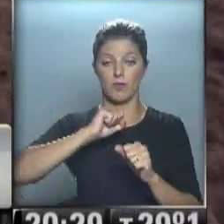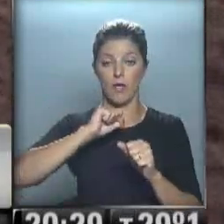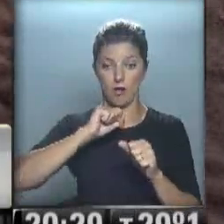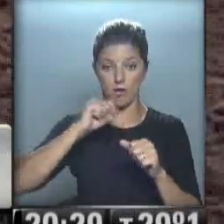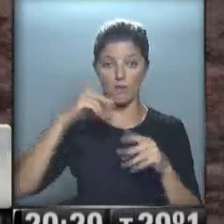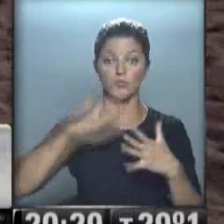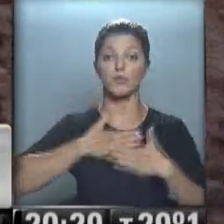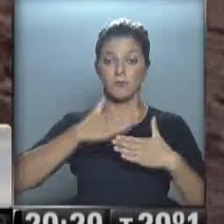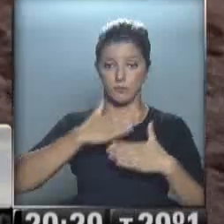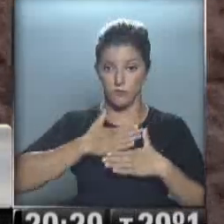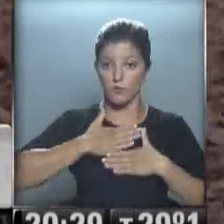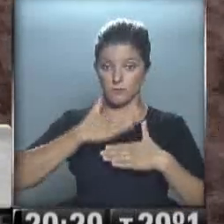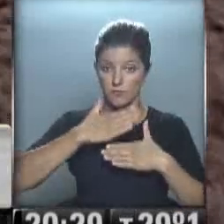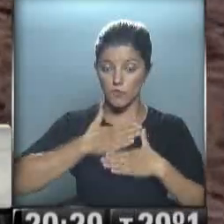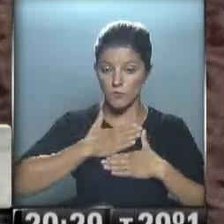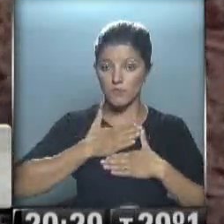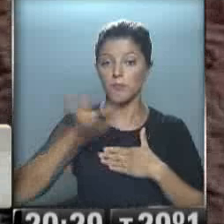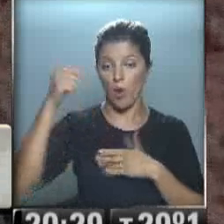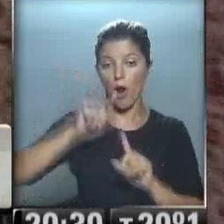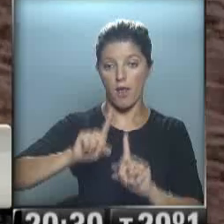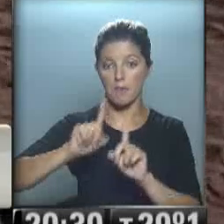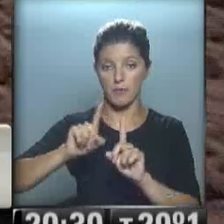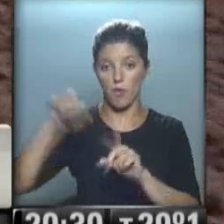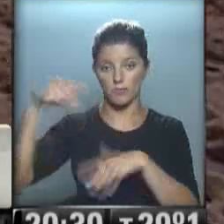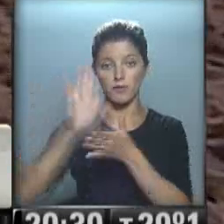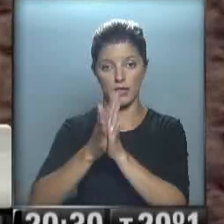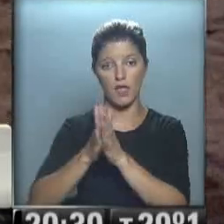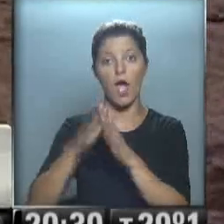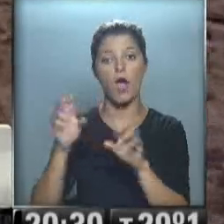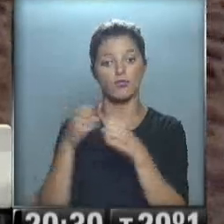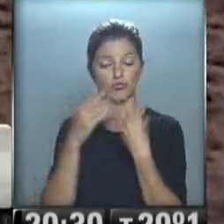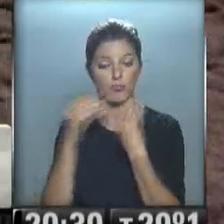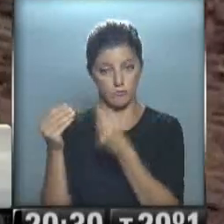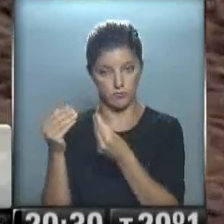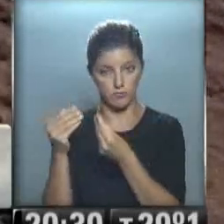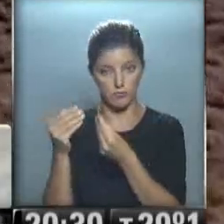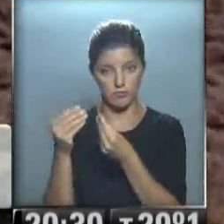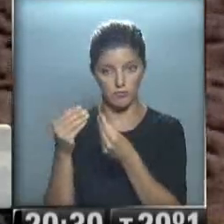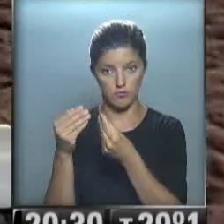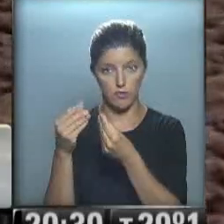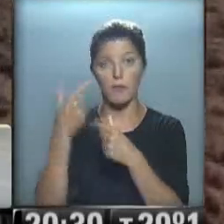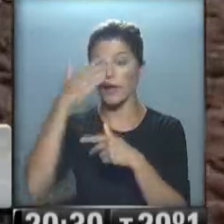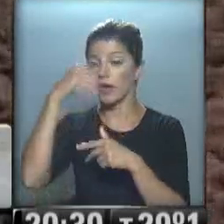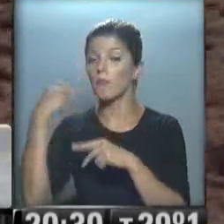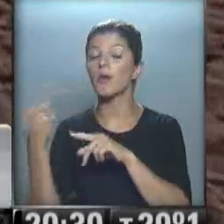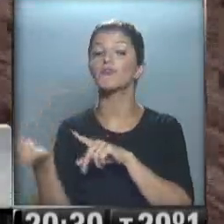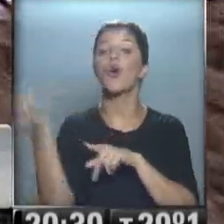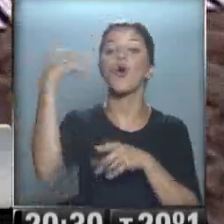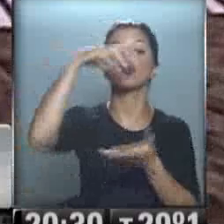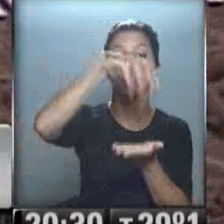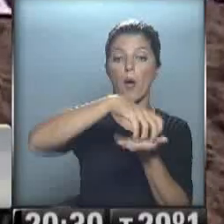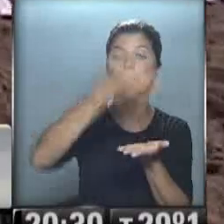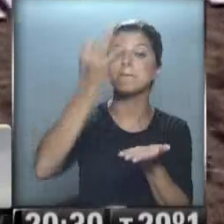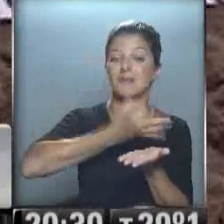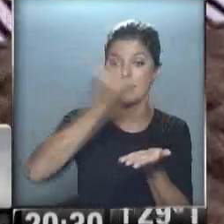sido reanimada y en este momento se la esta tratando de compensar para poder ser derivada a un centro de mayor